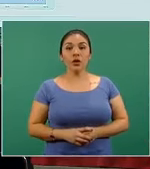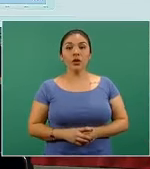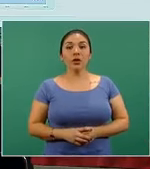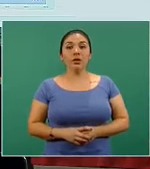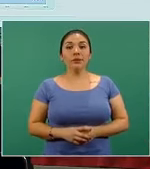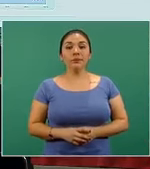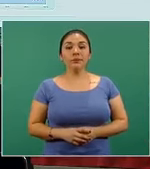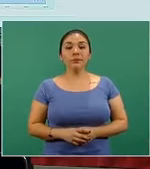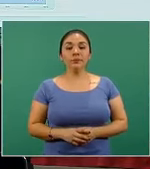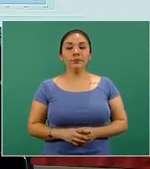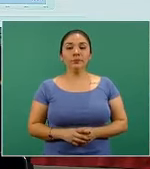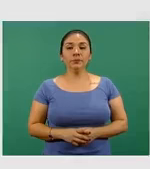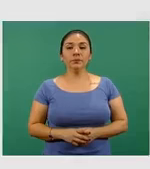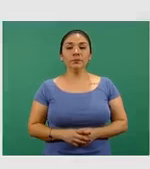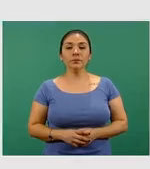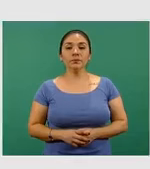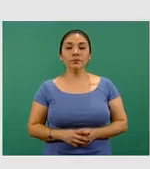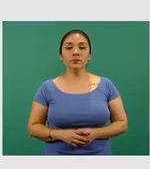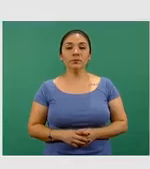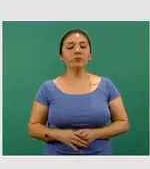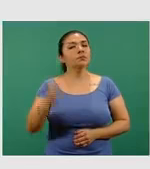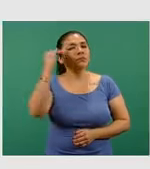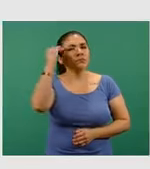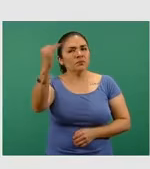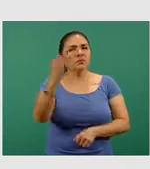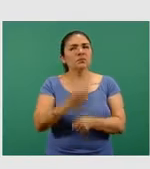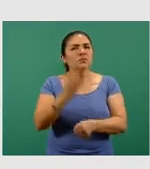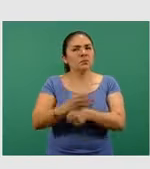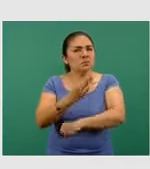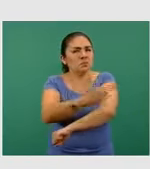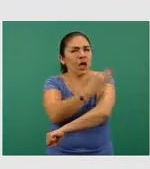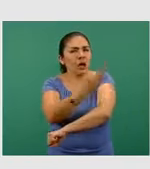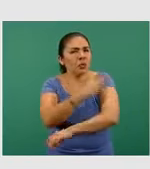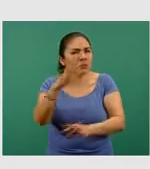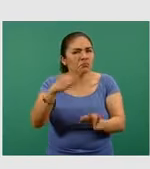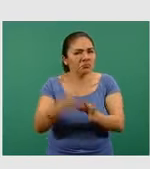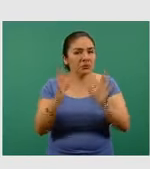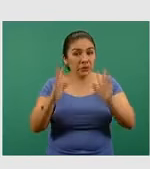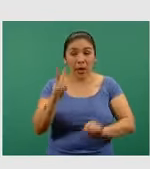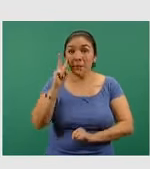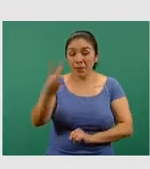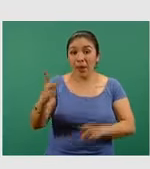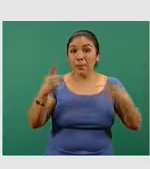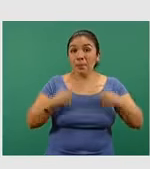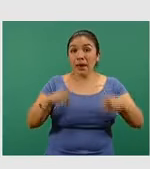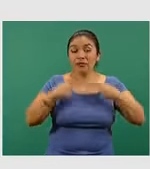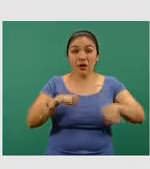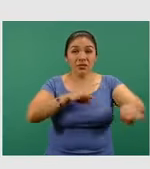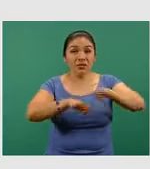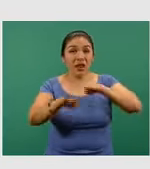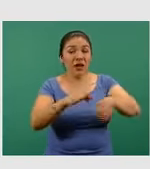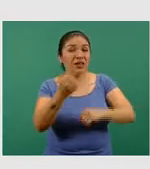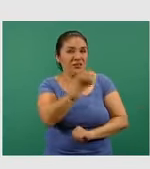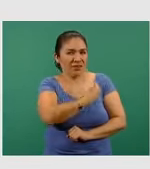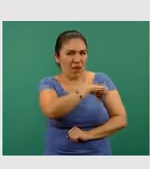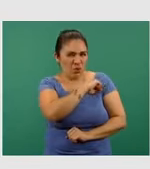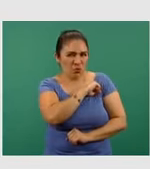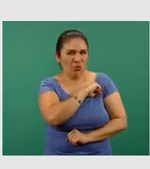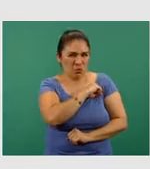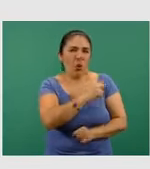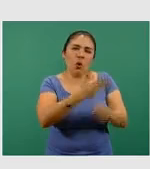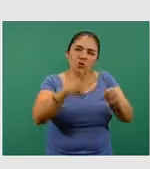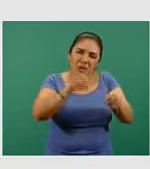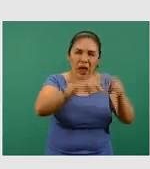avances por los grupos y en etapas que hasta el momento han iniciado. Personal de salud ya desde fines de diciembre,